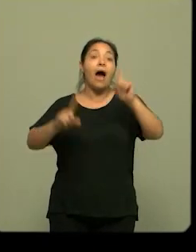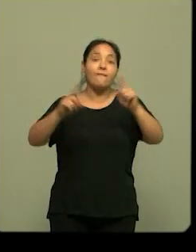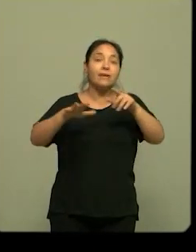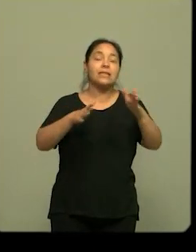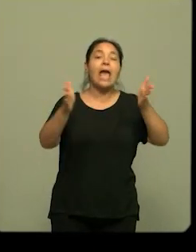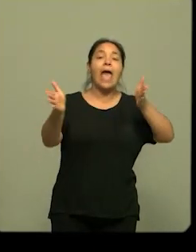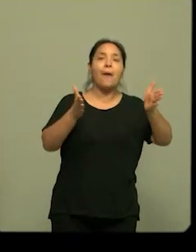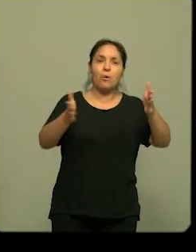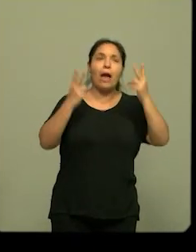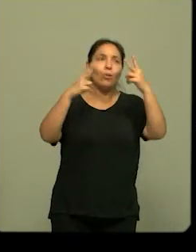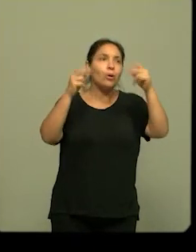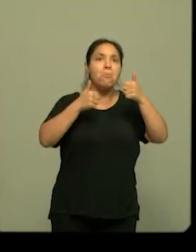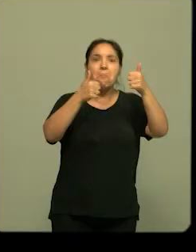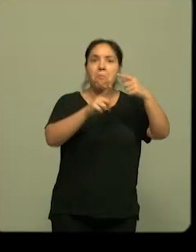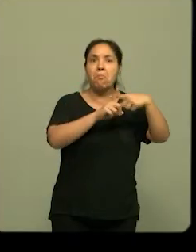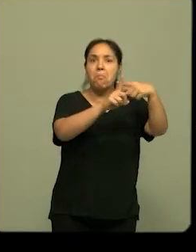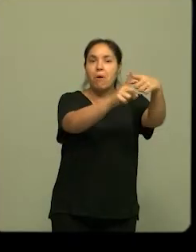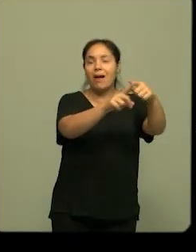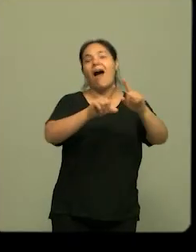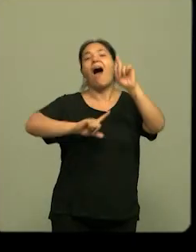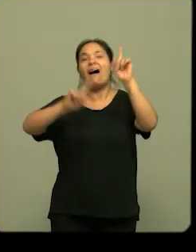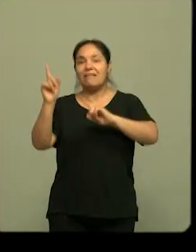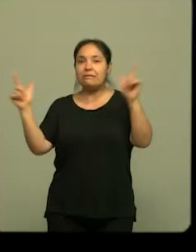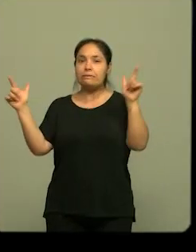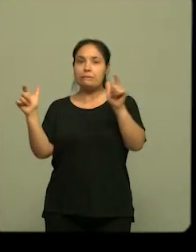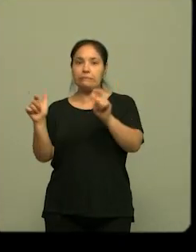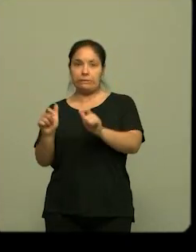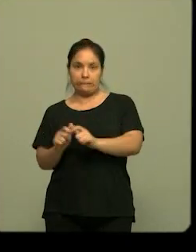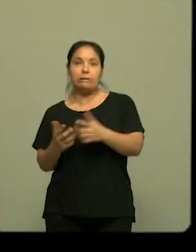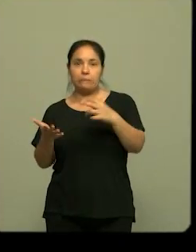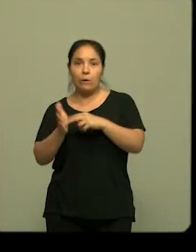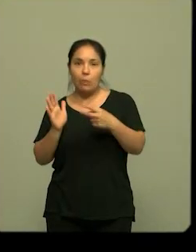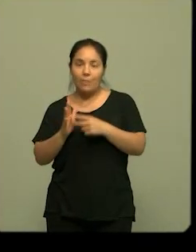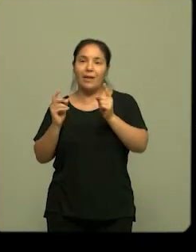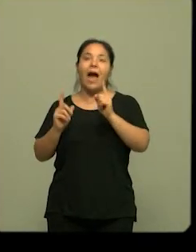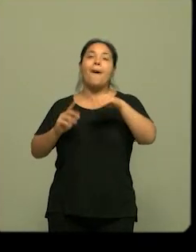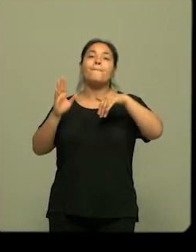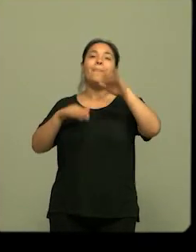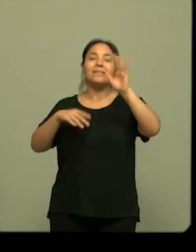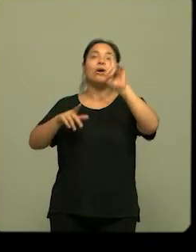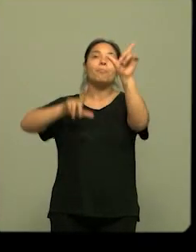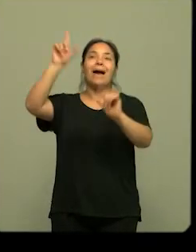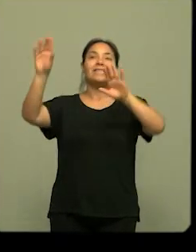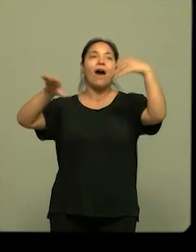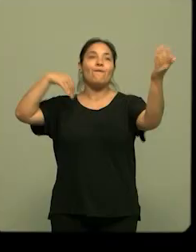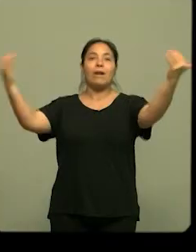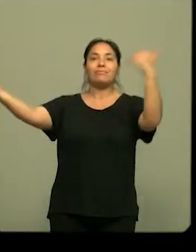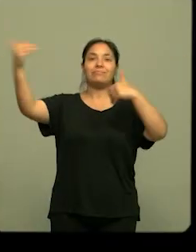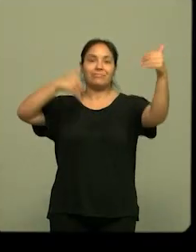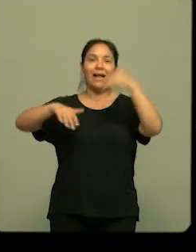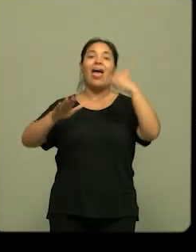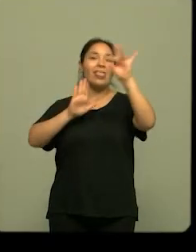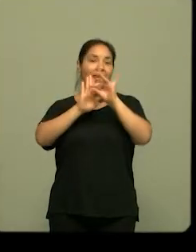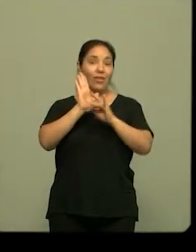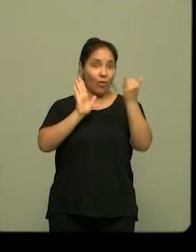bonanzas en cuanto al turismo y otros momentos en que hay una malaria importante, digo, sobre todo hablando del turismo internacional. De hecho, hay datos, ¿no? El año pasado con mucha